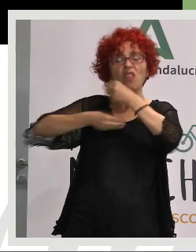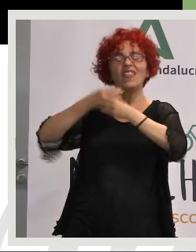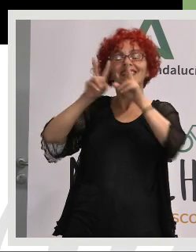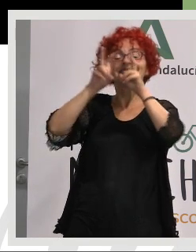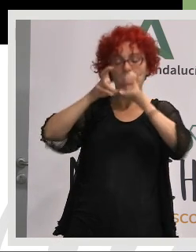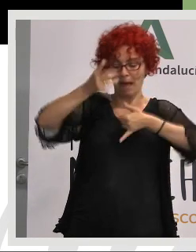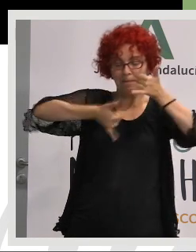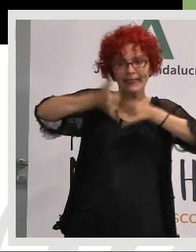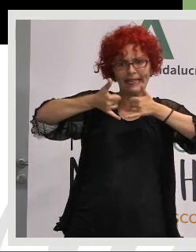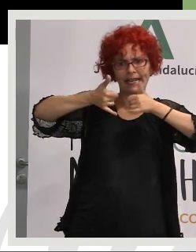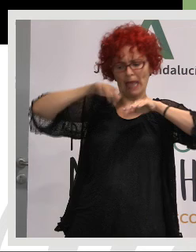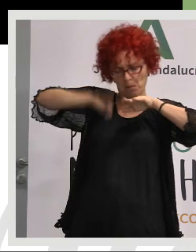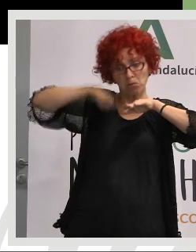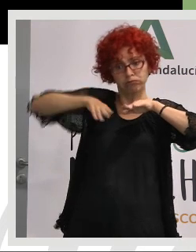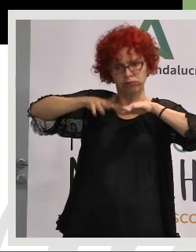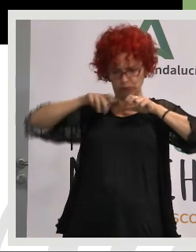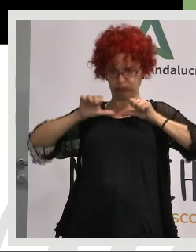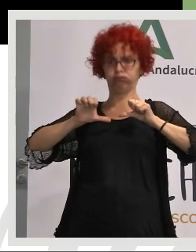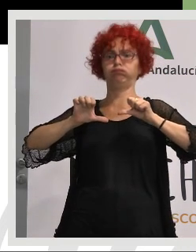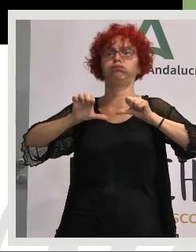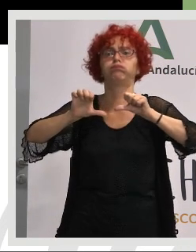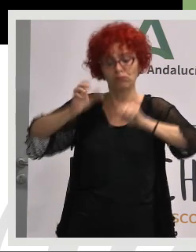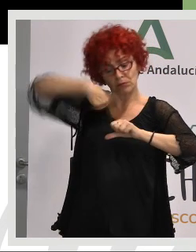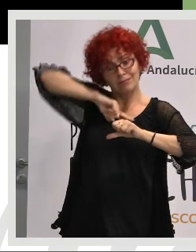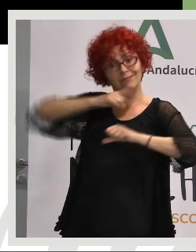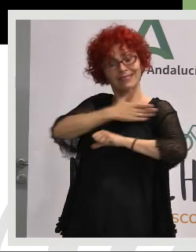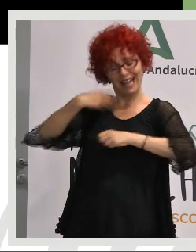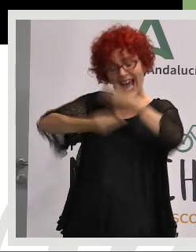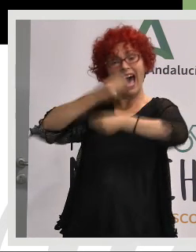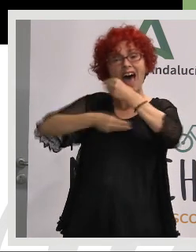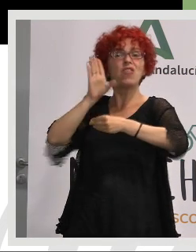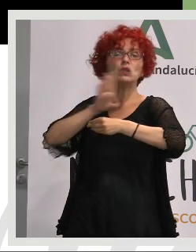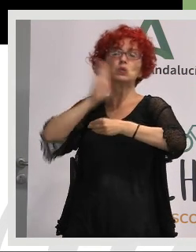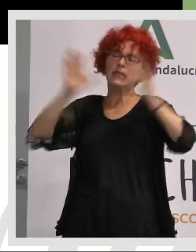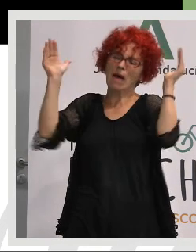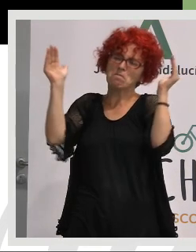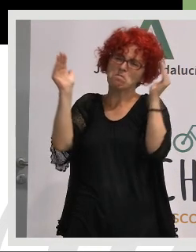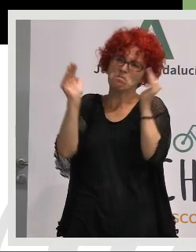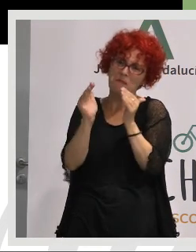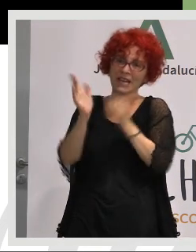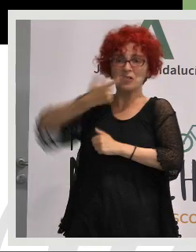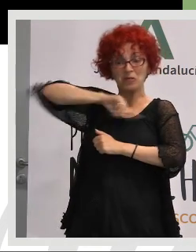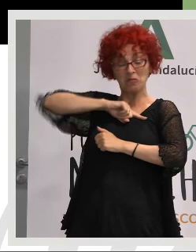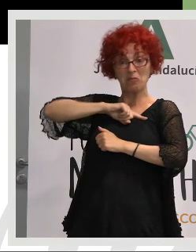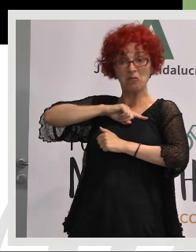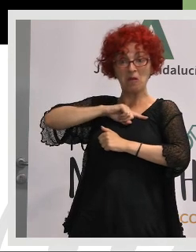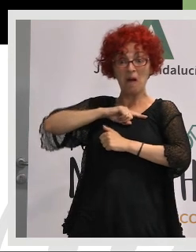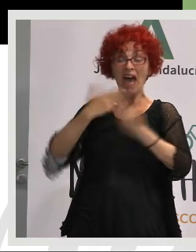Sin perjudicar al medio ambiente. ¡Pensar razón! Reduce la contaminación, mejora la salud. te sientes contenta y